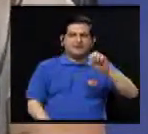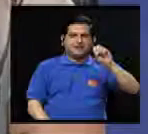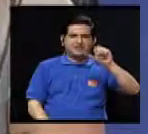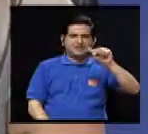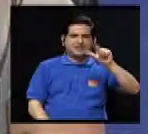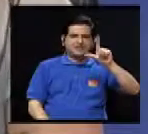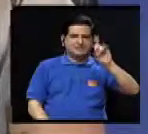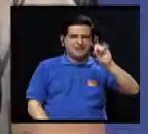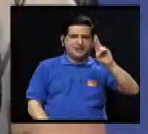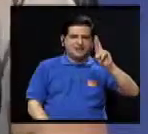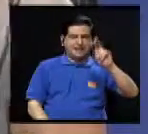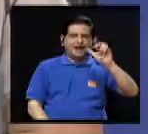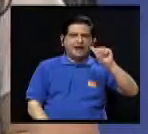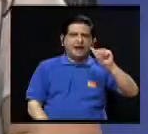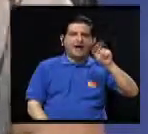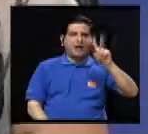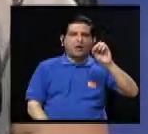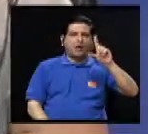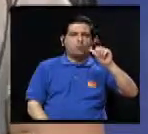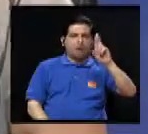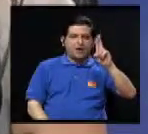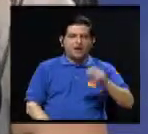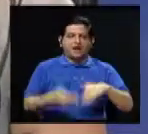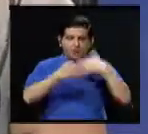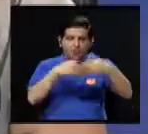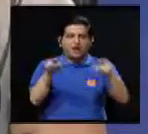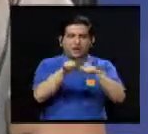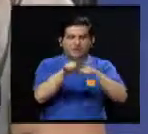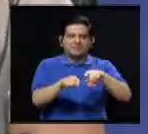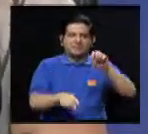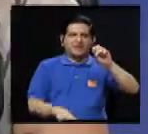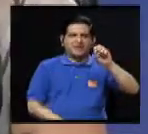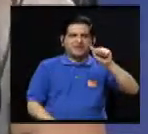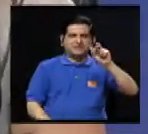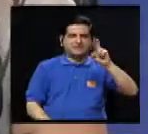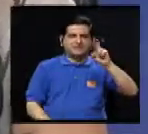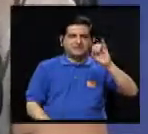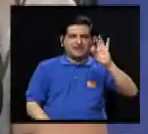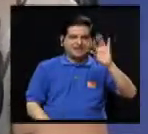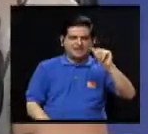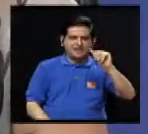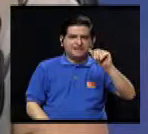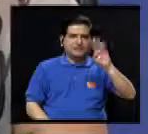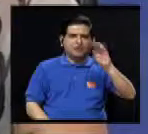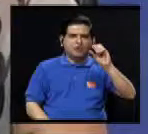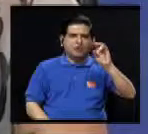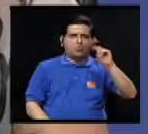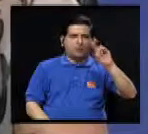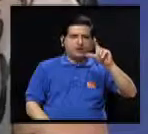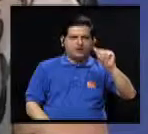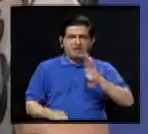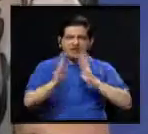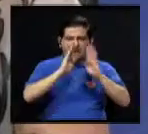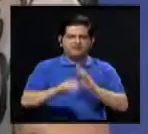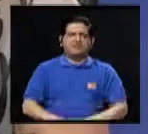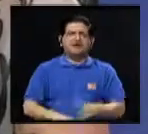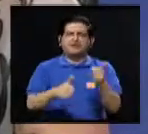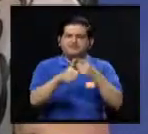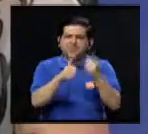hoy Ana Lucía, Daniela, y posteriormente vendrá también Sarita Bonilla a hablarnos sobre esta producción. Ana Lu, tal vez una